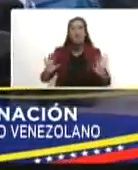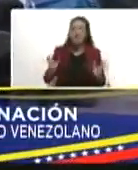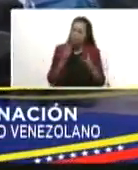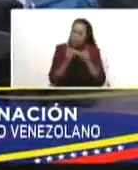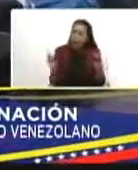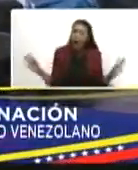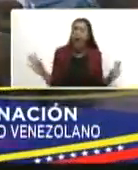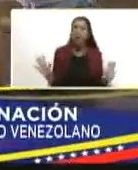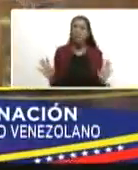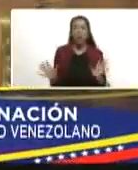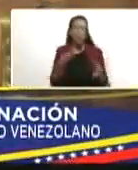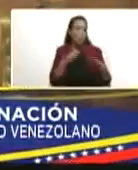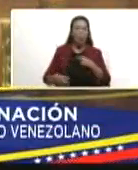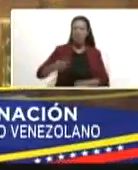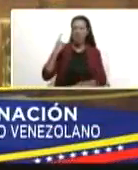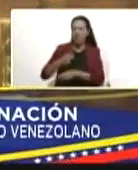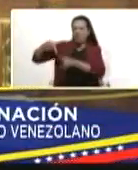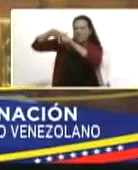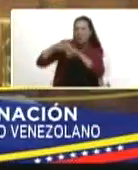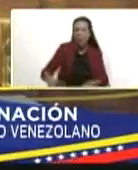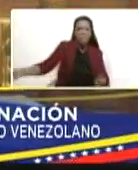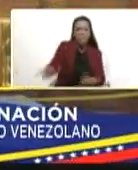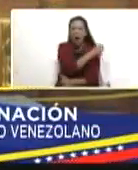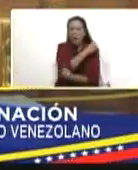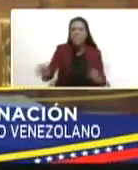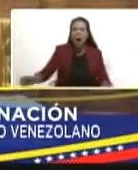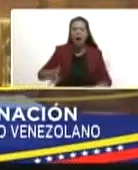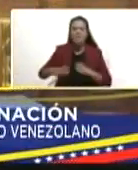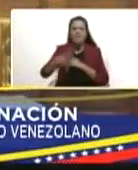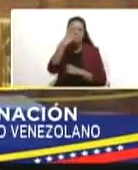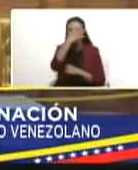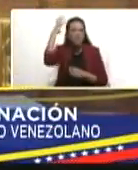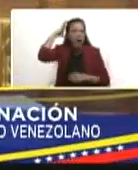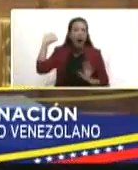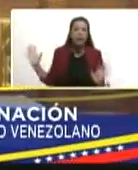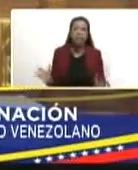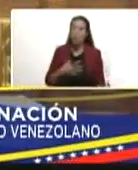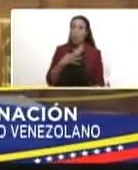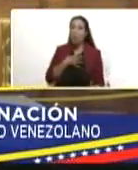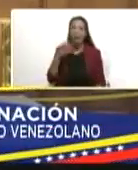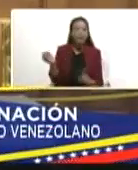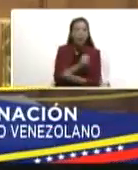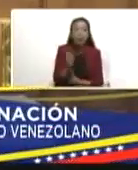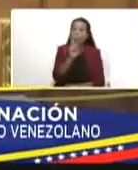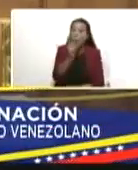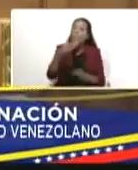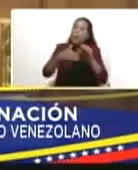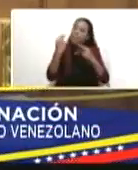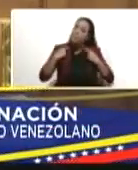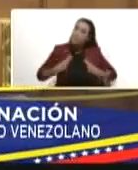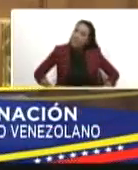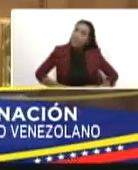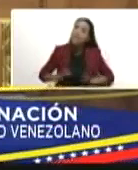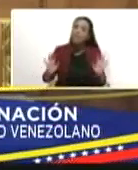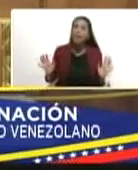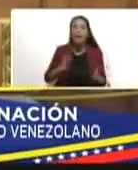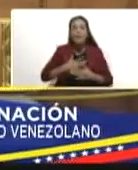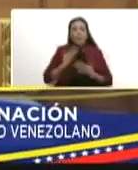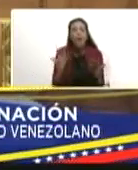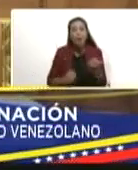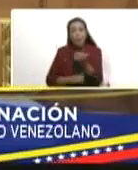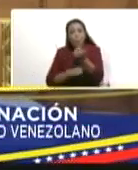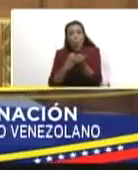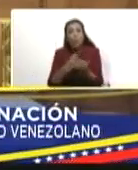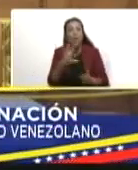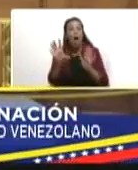democrático no es un modelo represivo autoritario falso insostenible es un modelo humanista